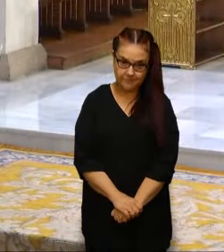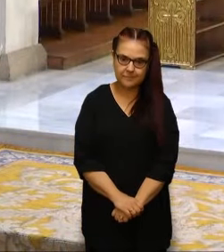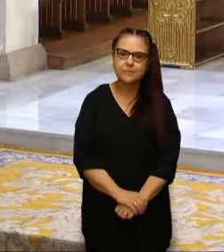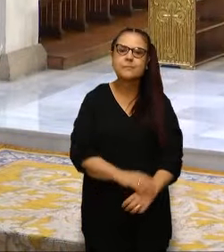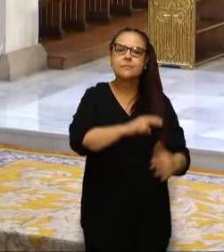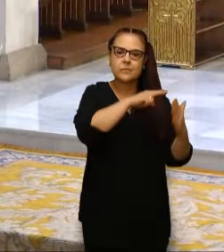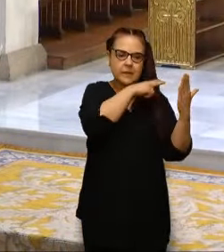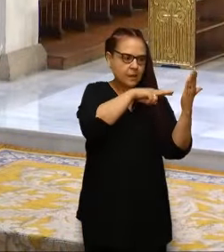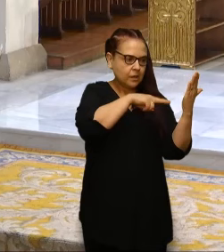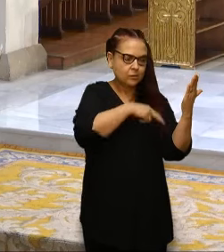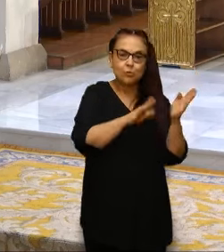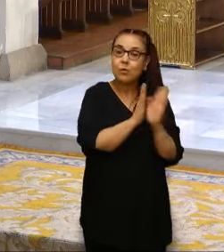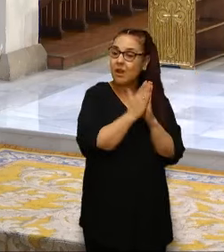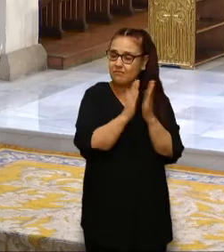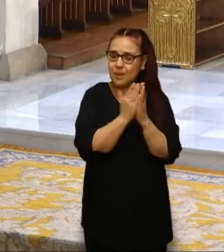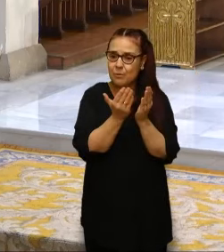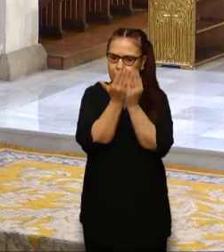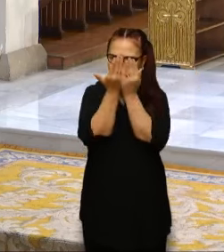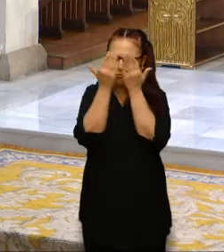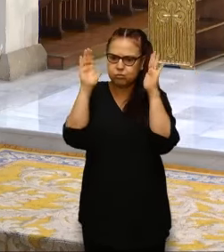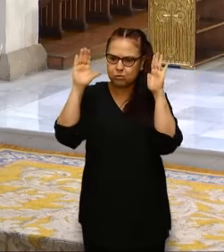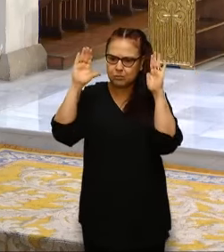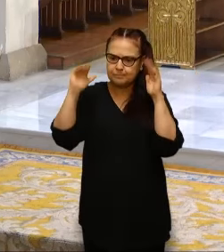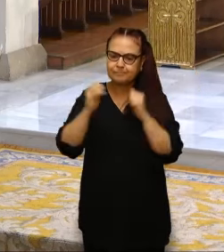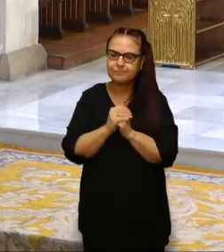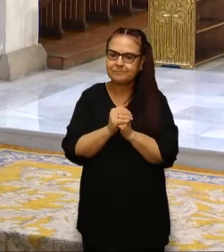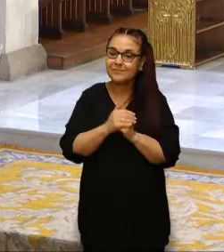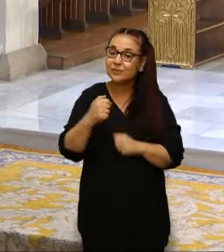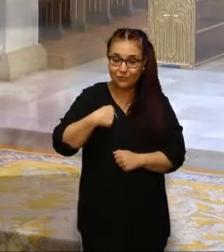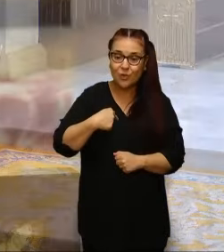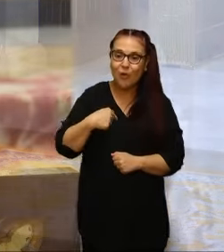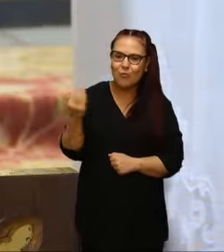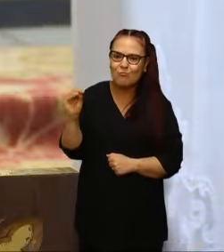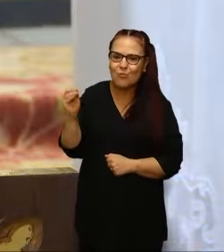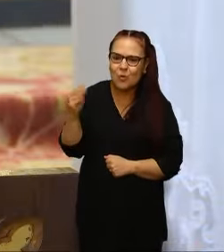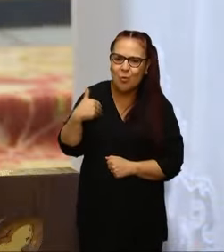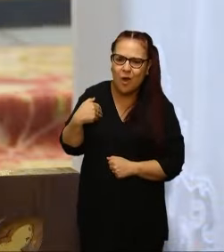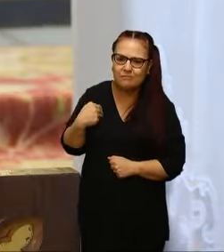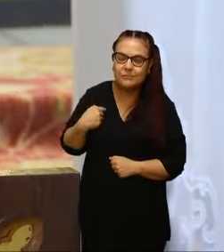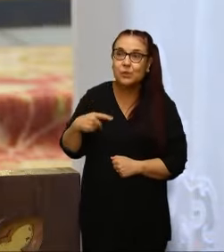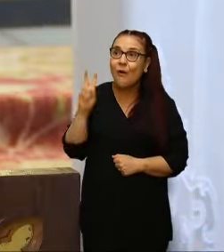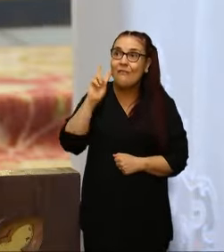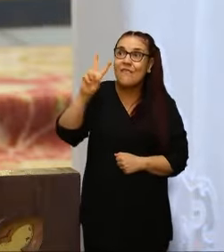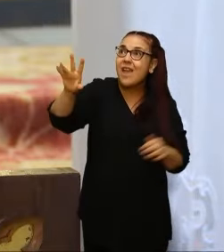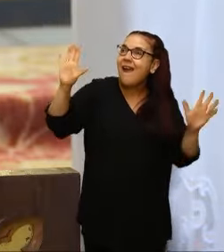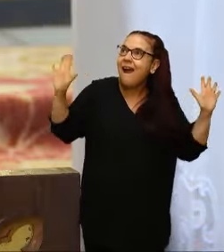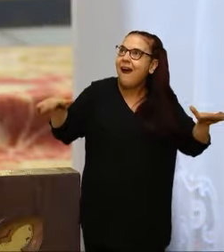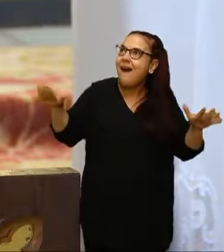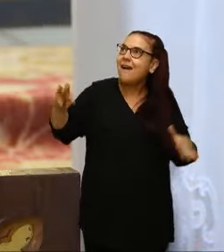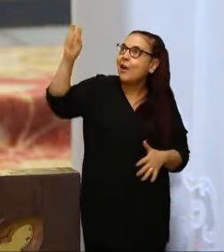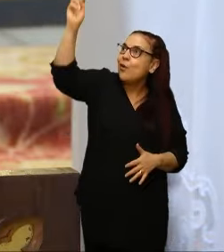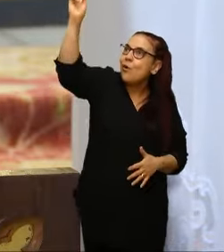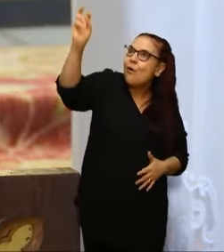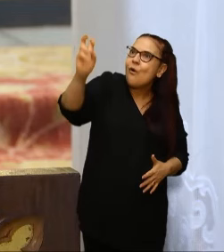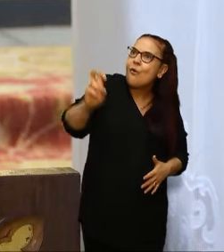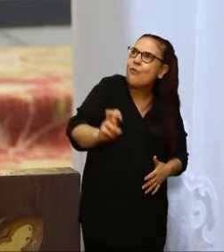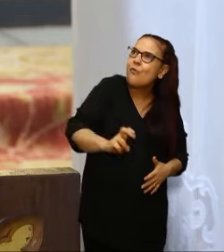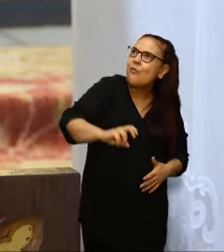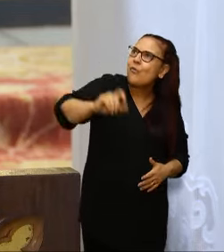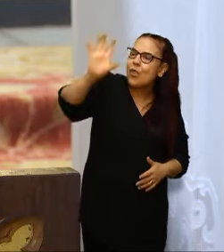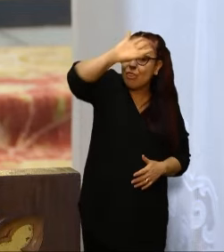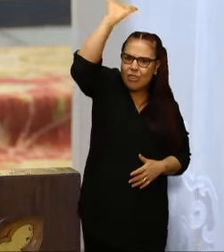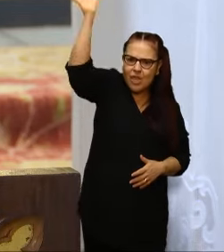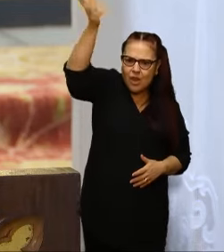Lectura del libro del Apocalipsis. Yo, Juan, vi un ángel que bajaba del cielo con